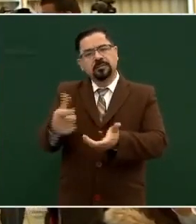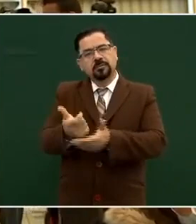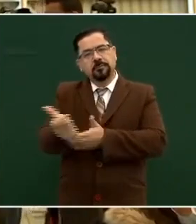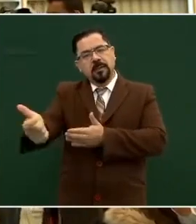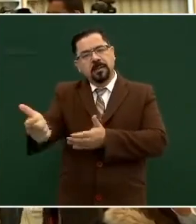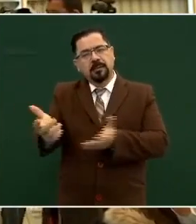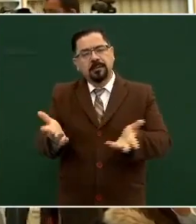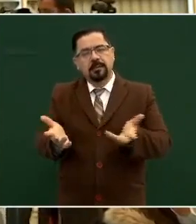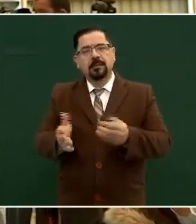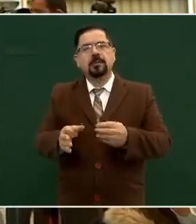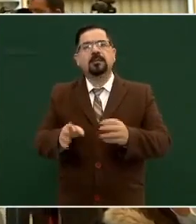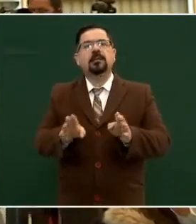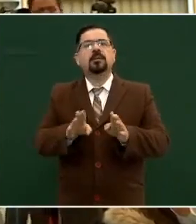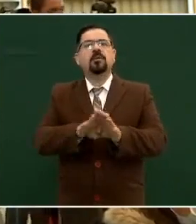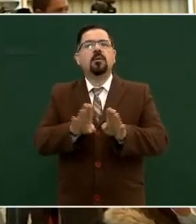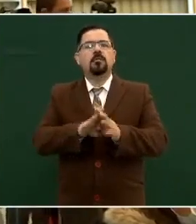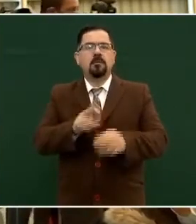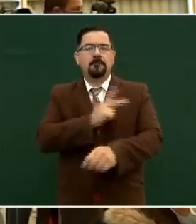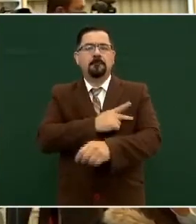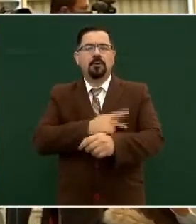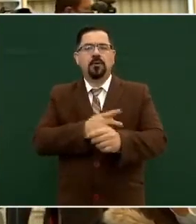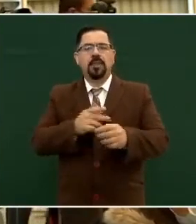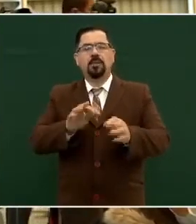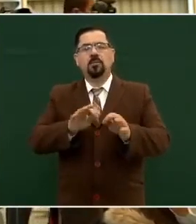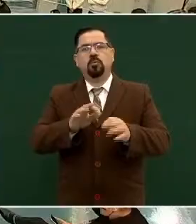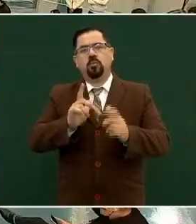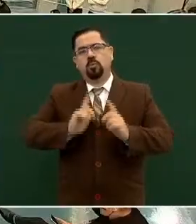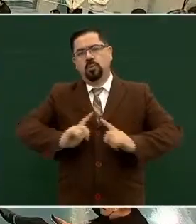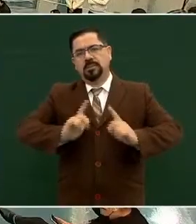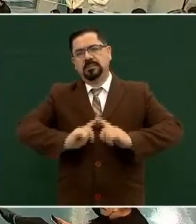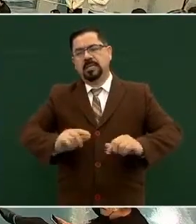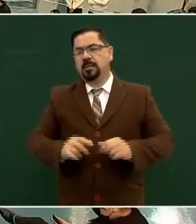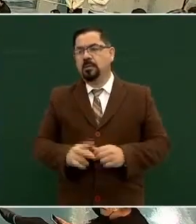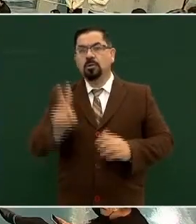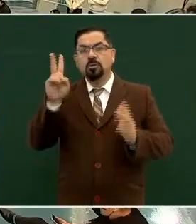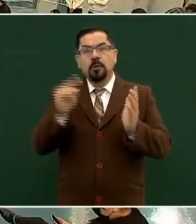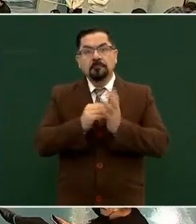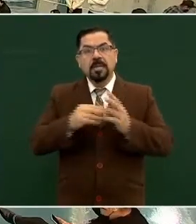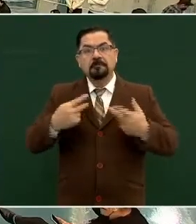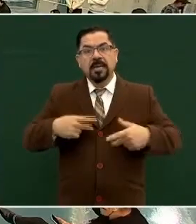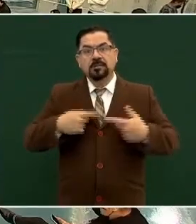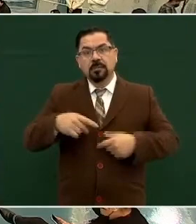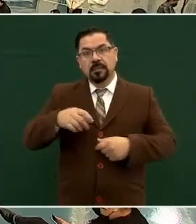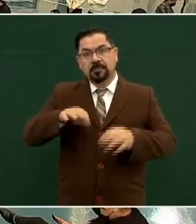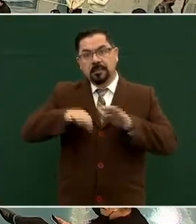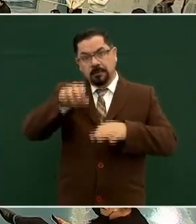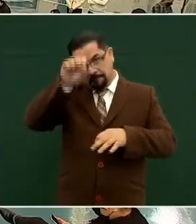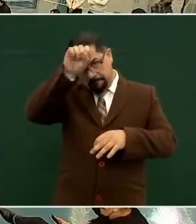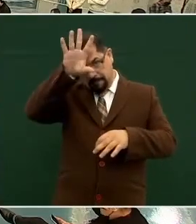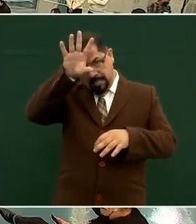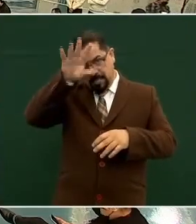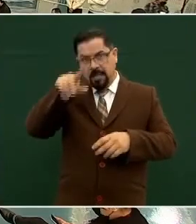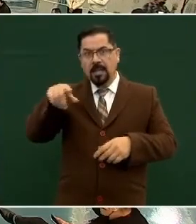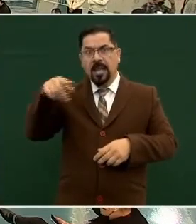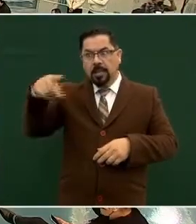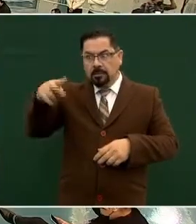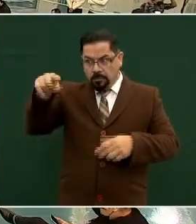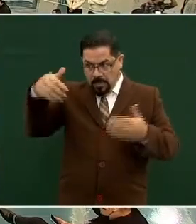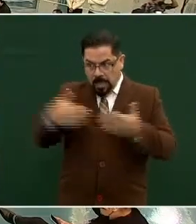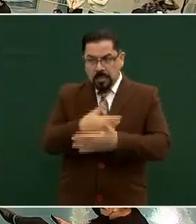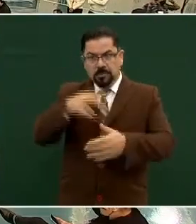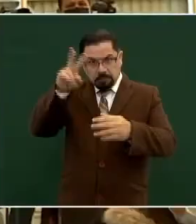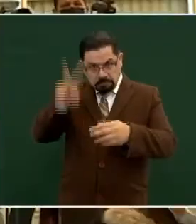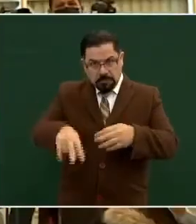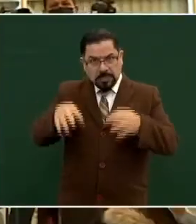para afectar a cerca de 2,000 personas que son mineros, que son de Cananea y que tienen derecho a obtener los